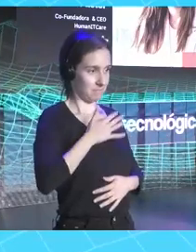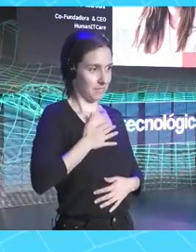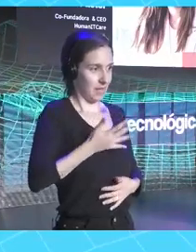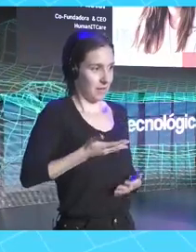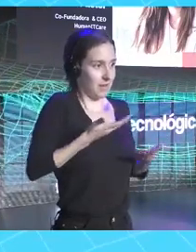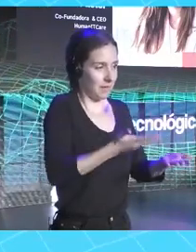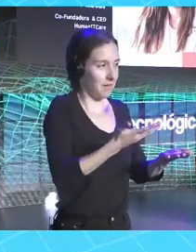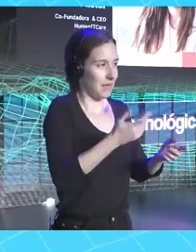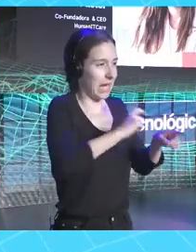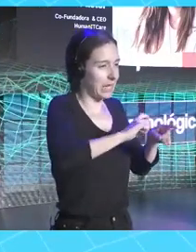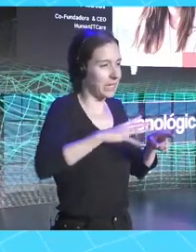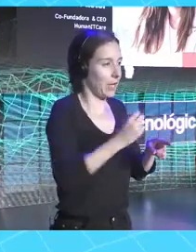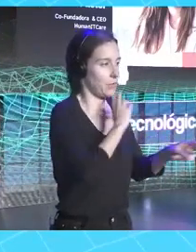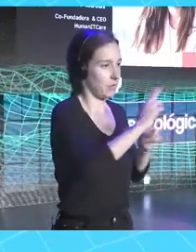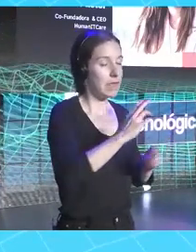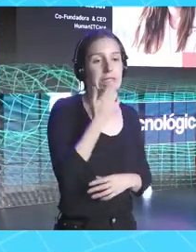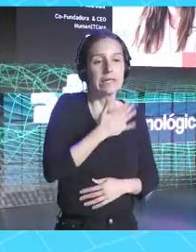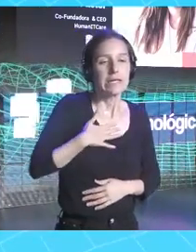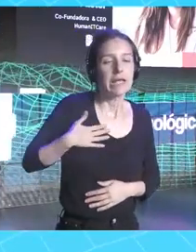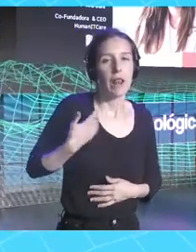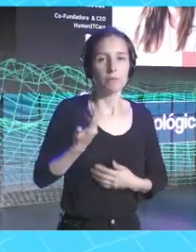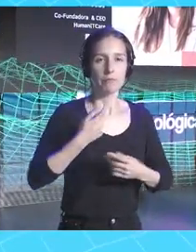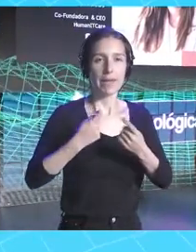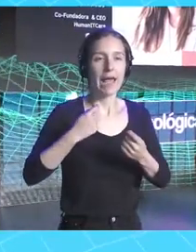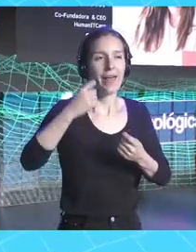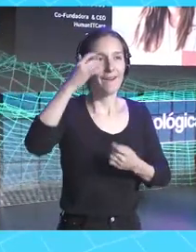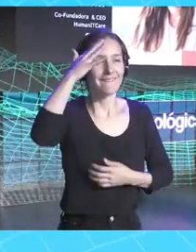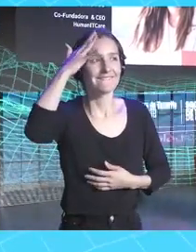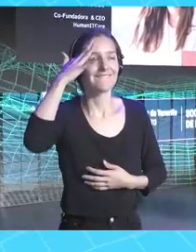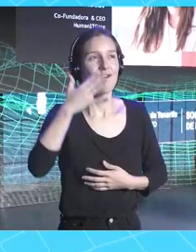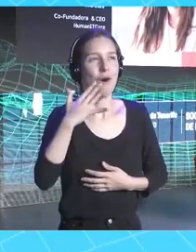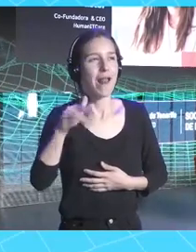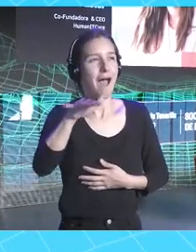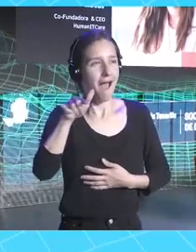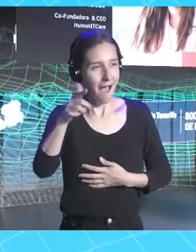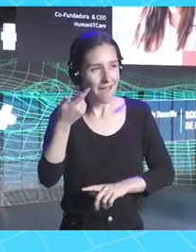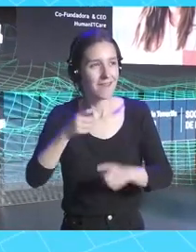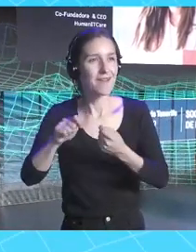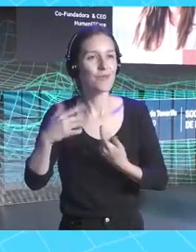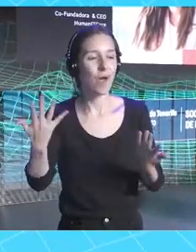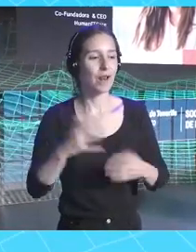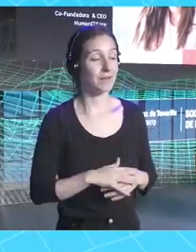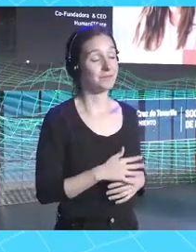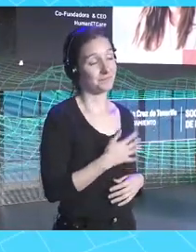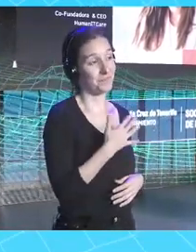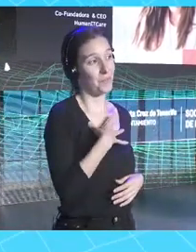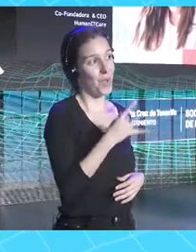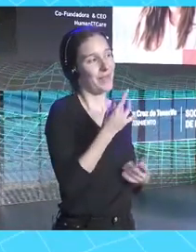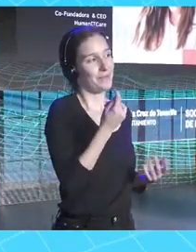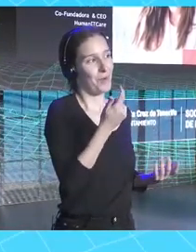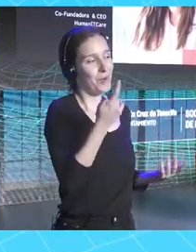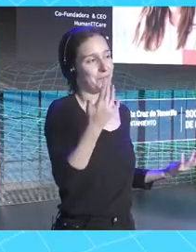ahora tuvieras que elegir un mercado soñado cuál sería puede parecer un poco tópico Estados Unidos pero es que